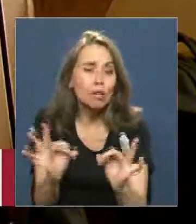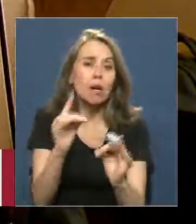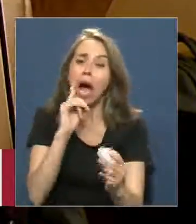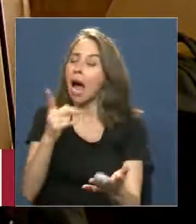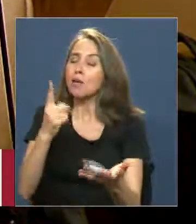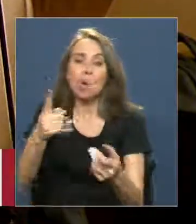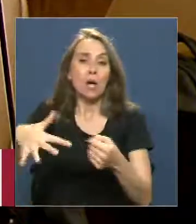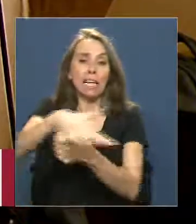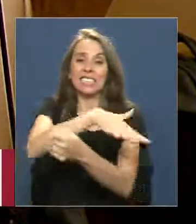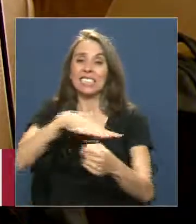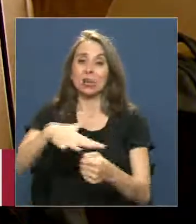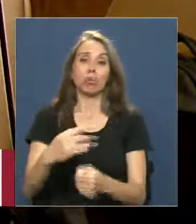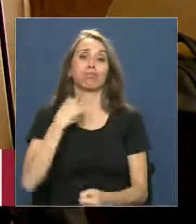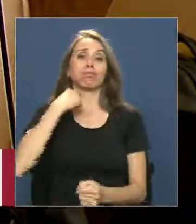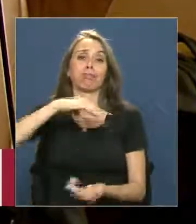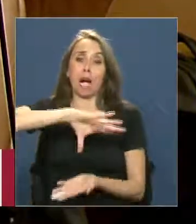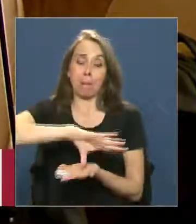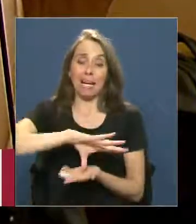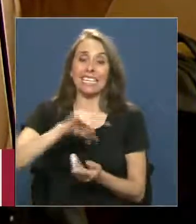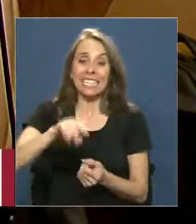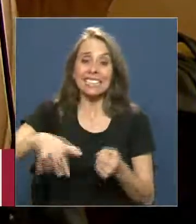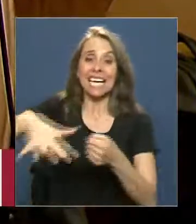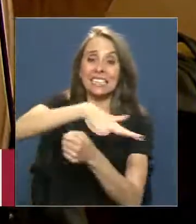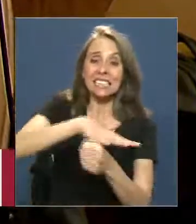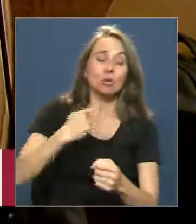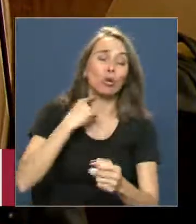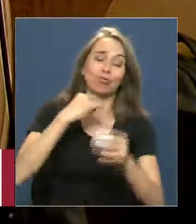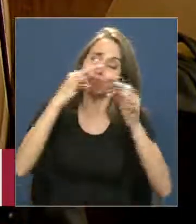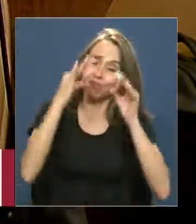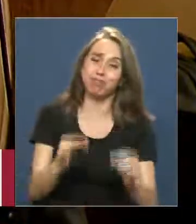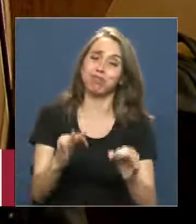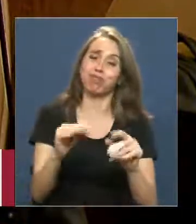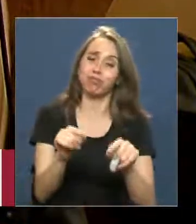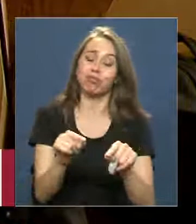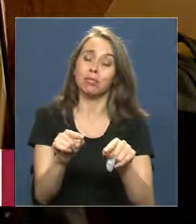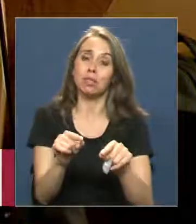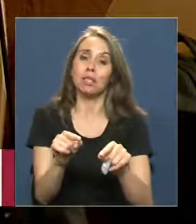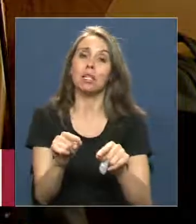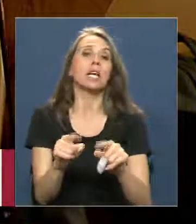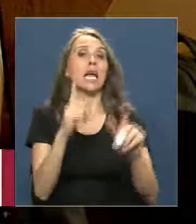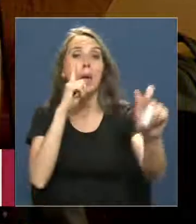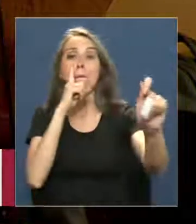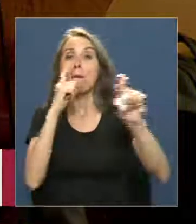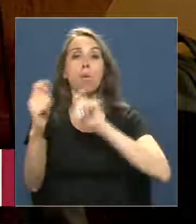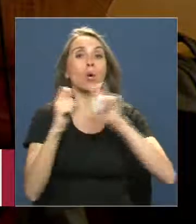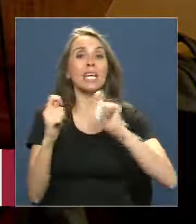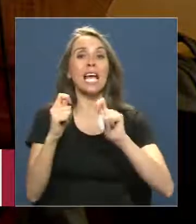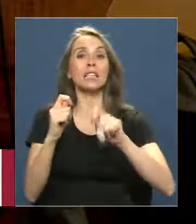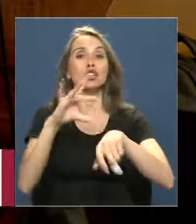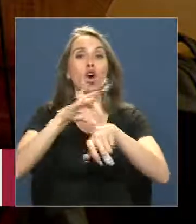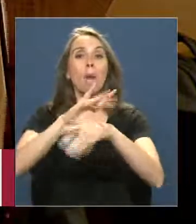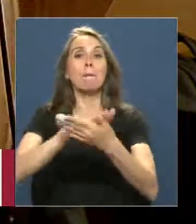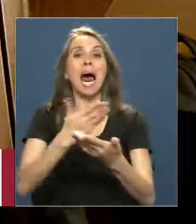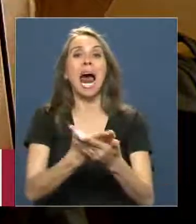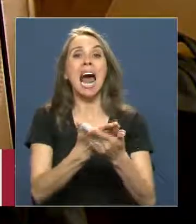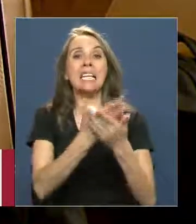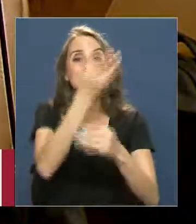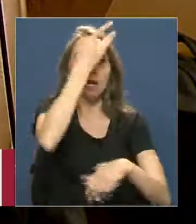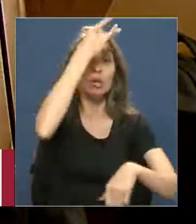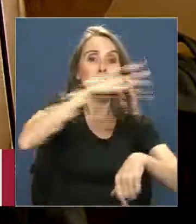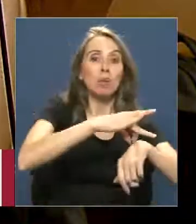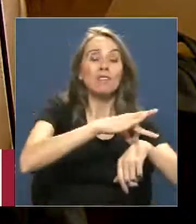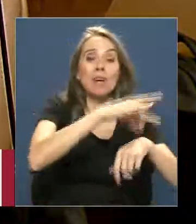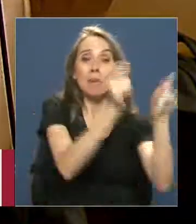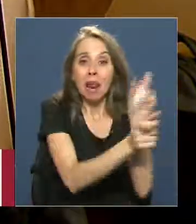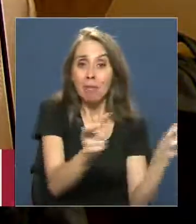país, esa situación de hecho afecte o ponga en grave riesgo la salud o vida de los